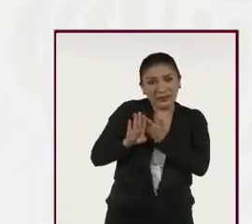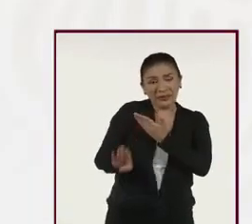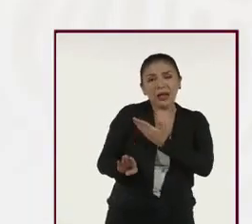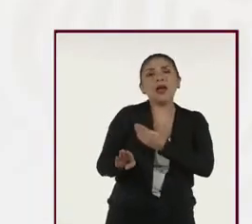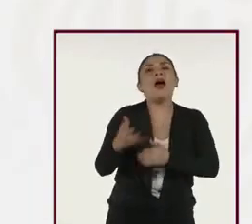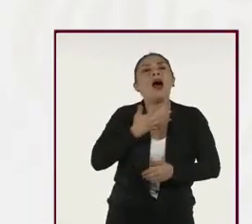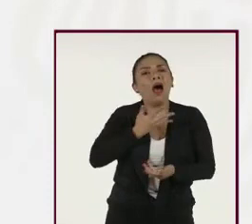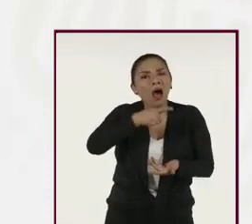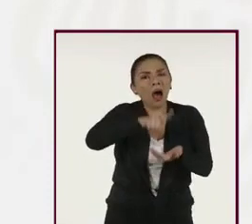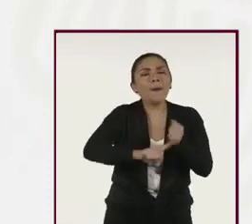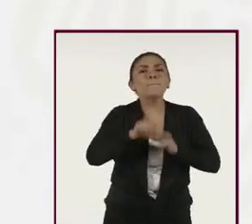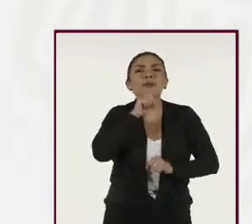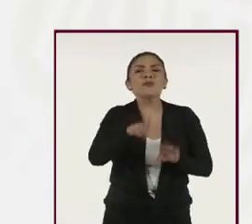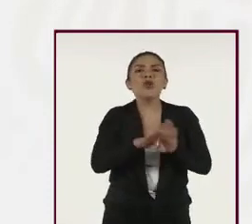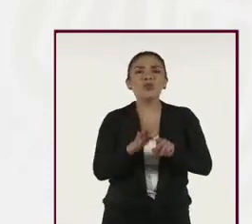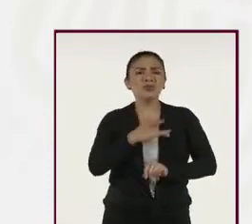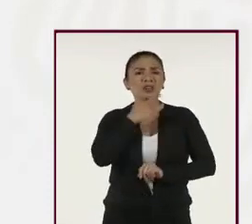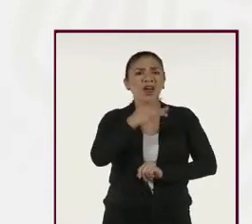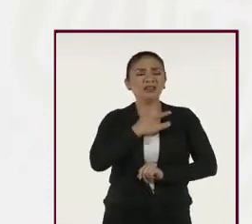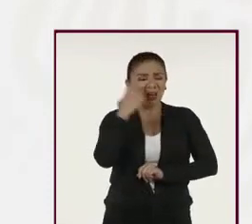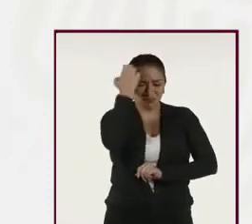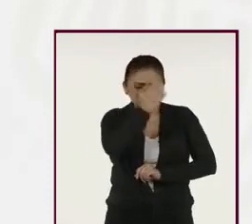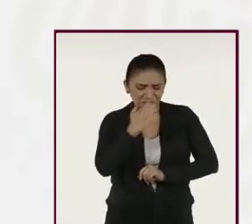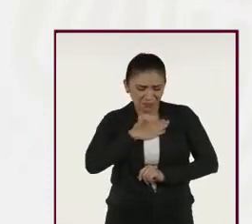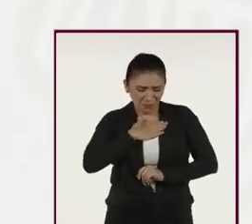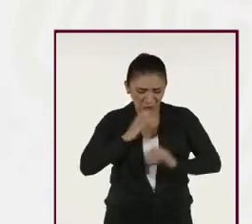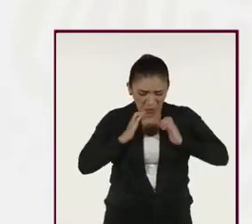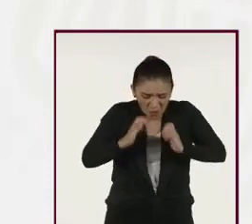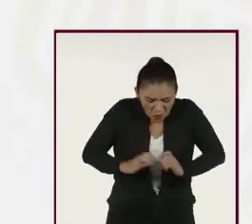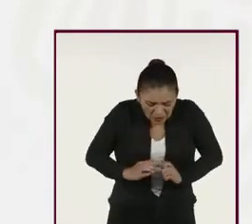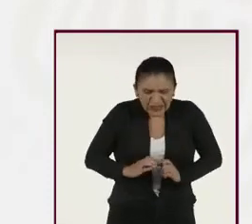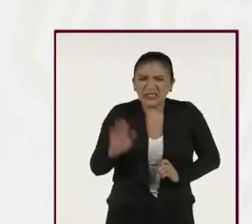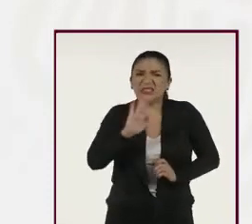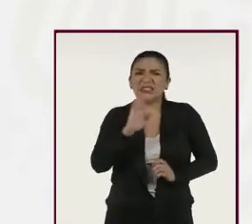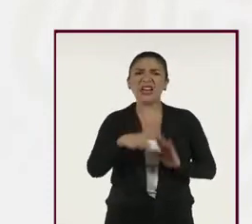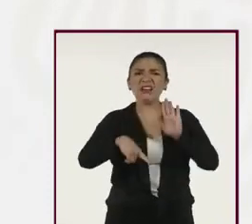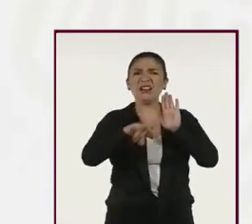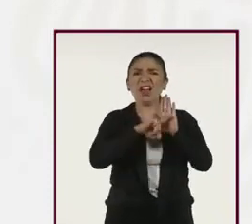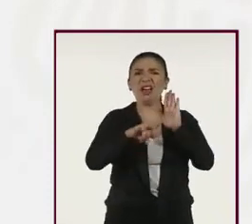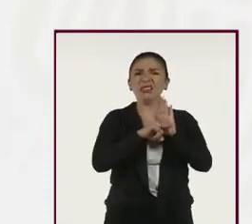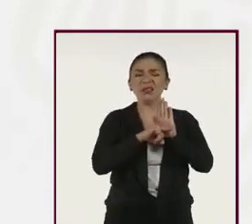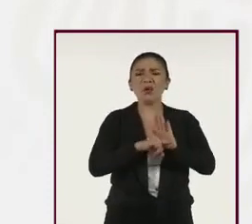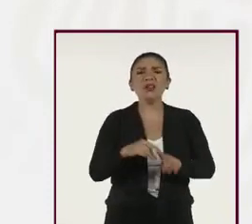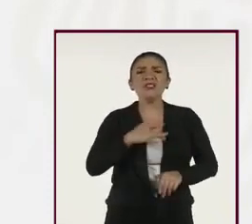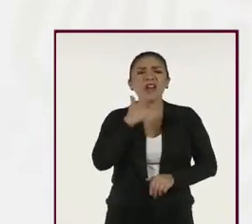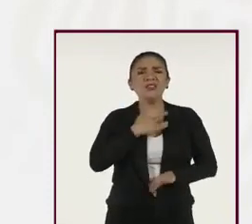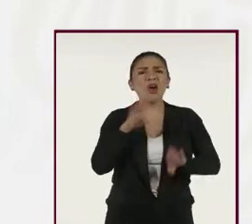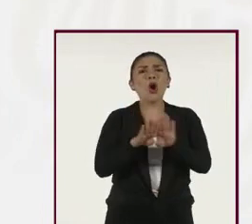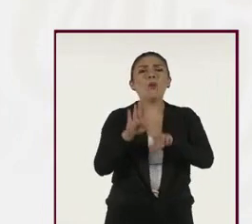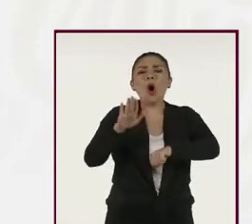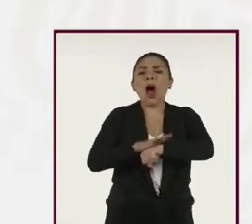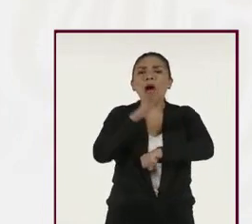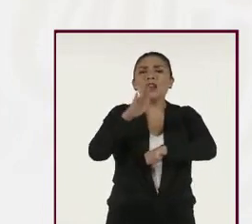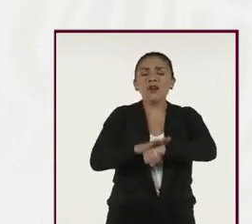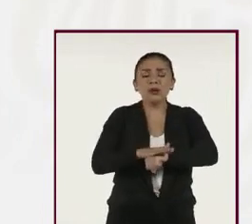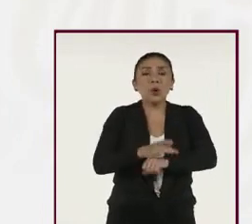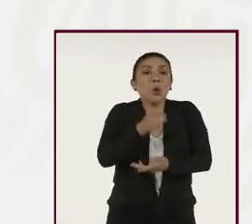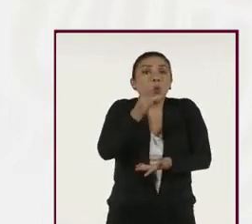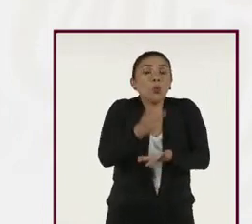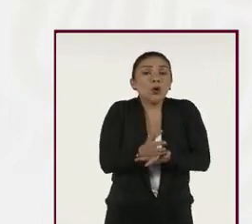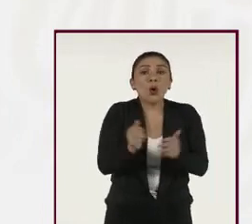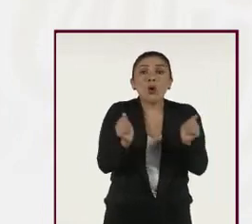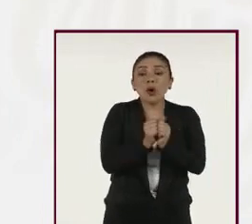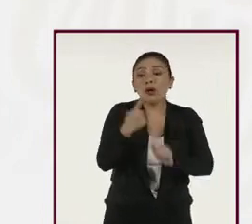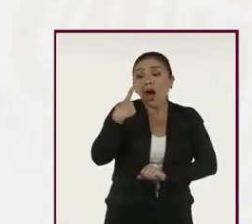va a presentar una autoevaluación negativa de sí mismos y van a comenzar a calificarse o a evaluarse únicamente a